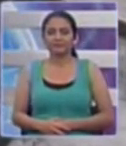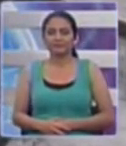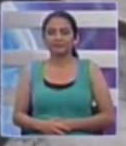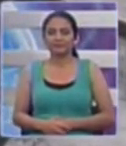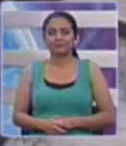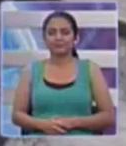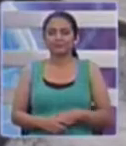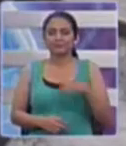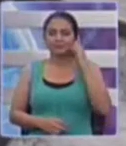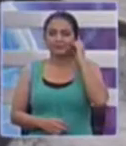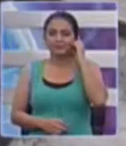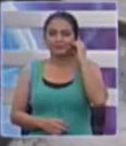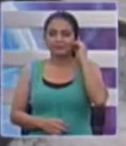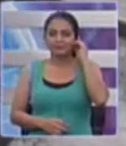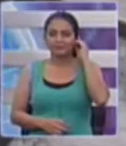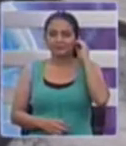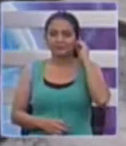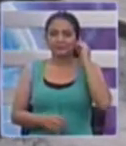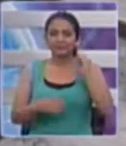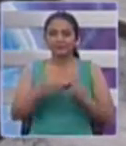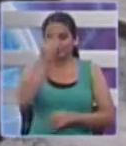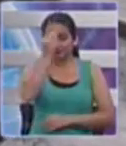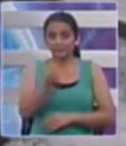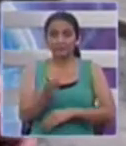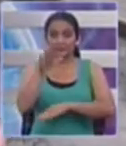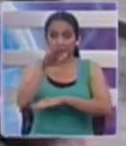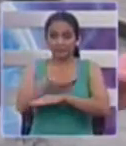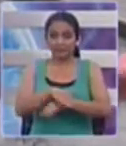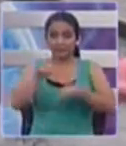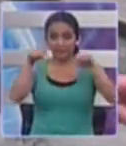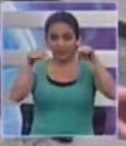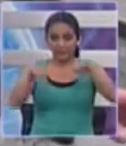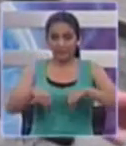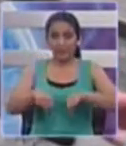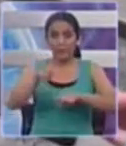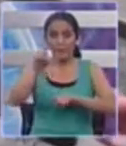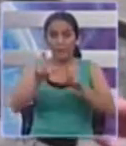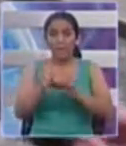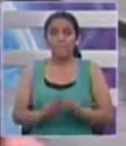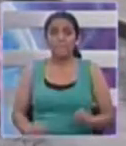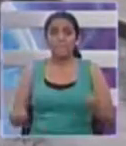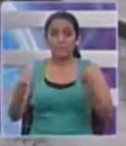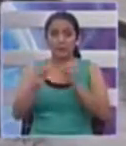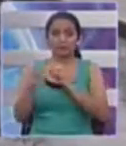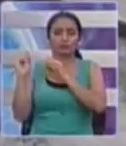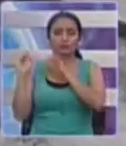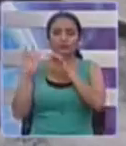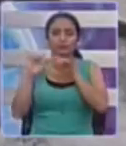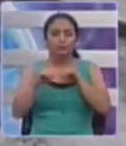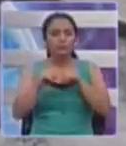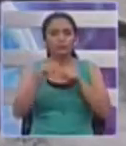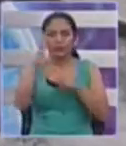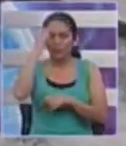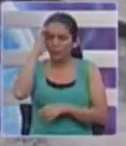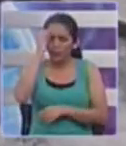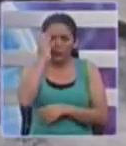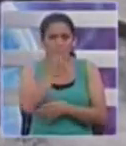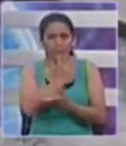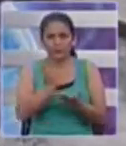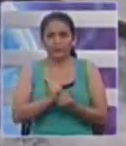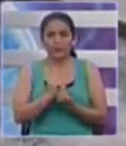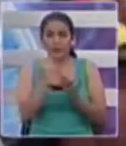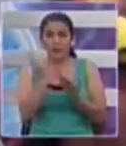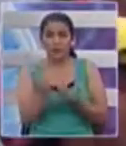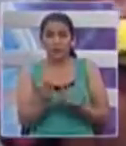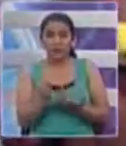qué tal muy buenas tardes maría antonieta por las personas se siguen manifestando siguen expresando su malestar en los exteriores